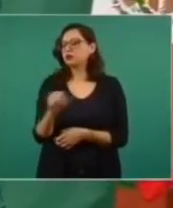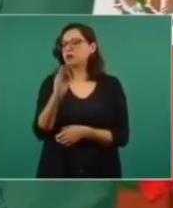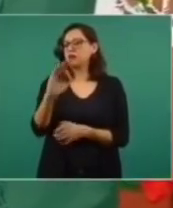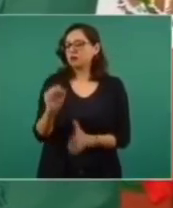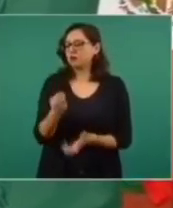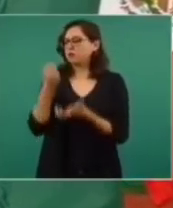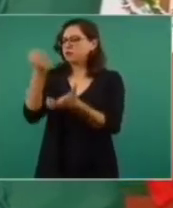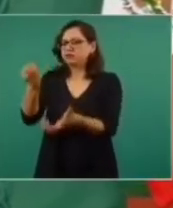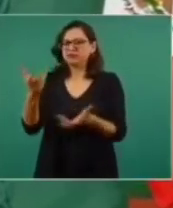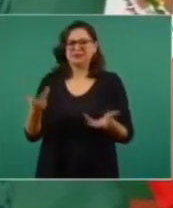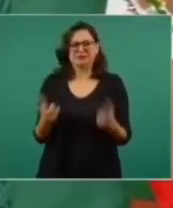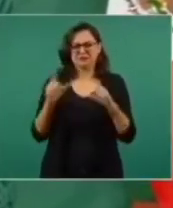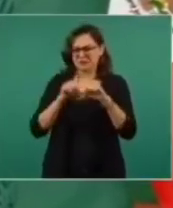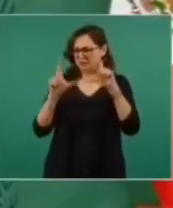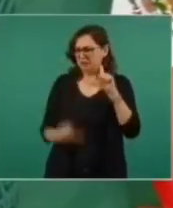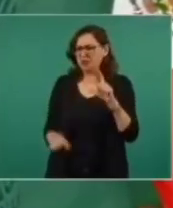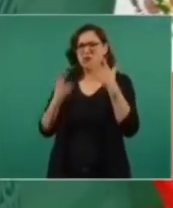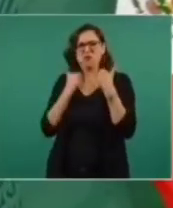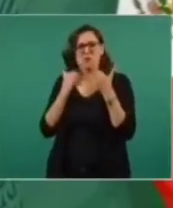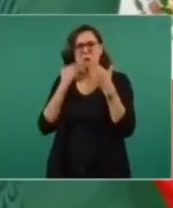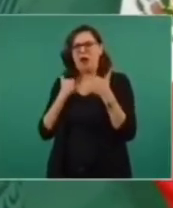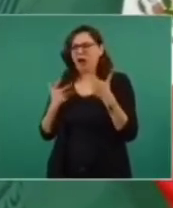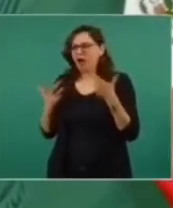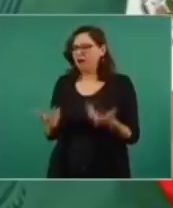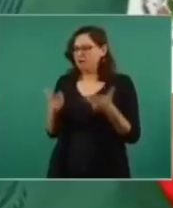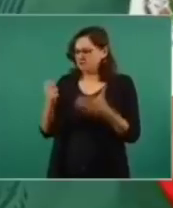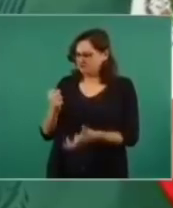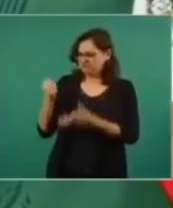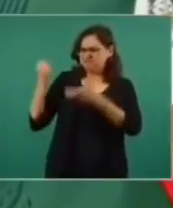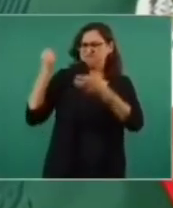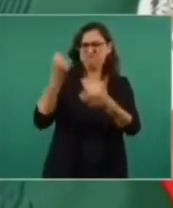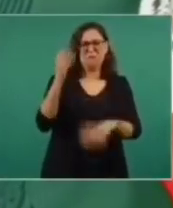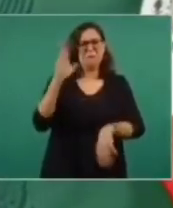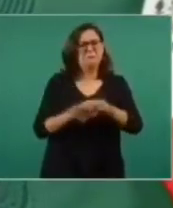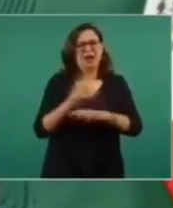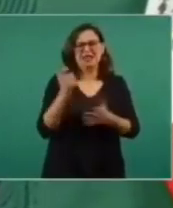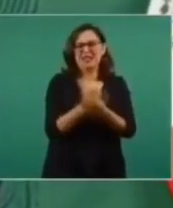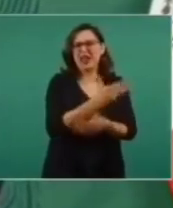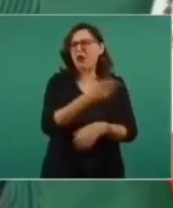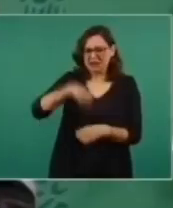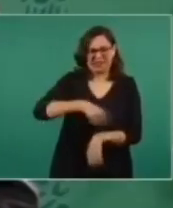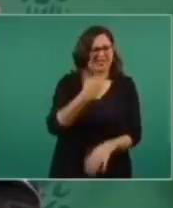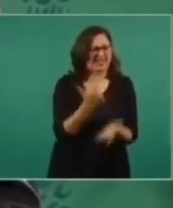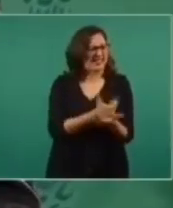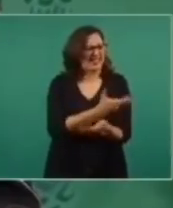No está el país para eso. Son las elecciones más caras del mundo.